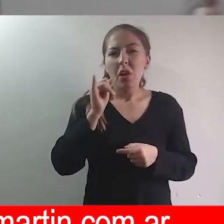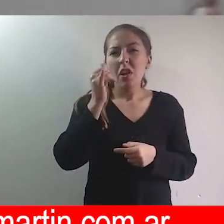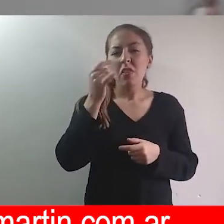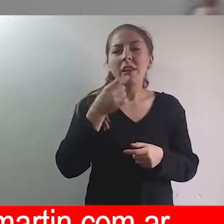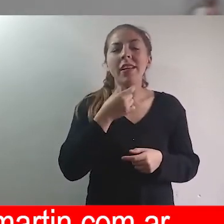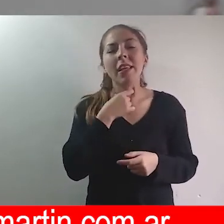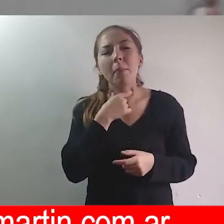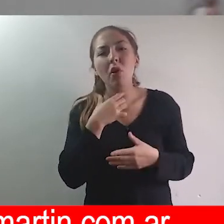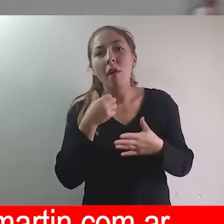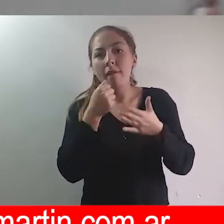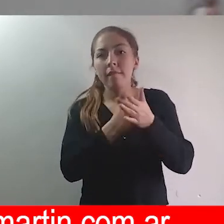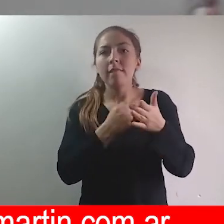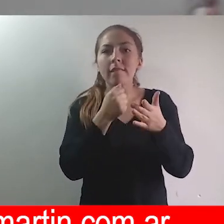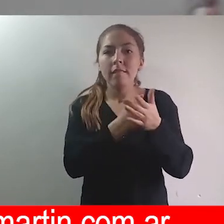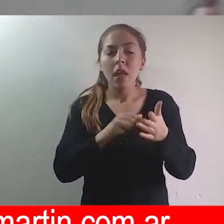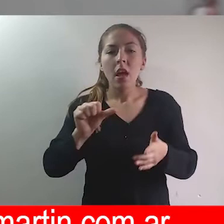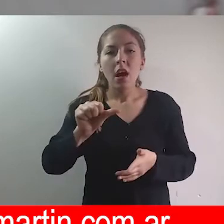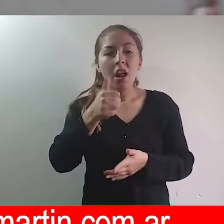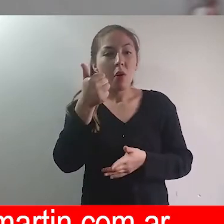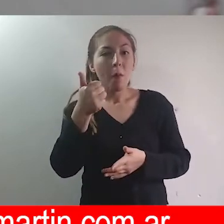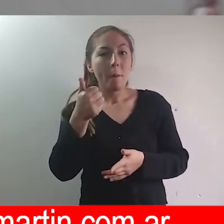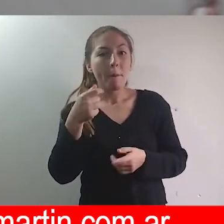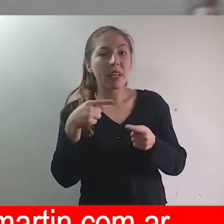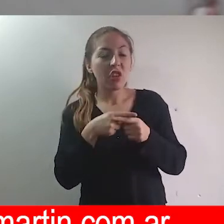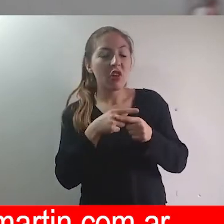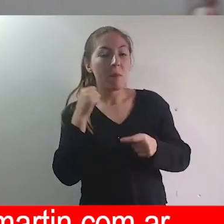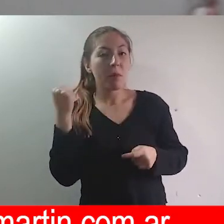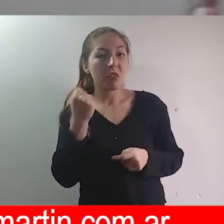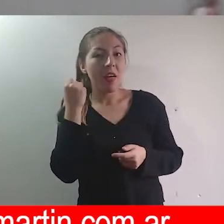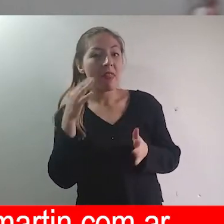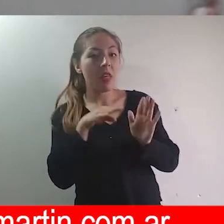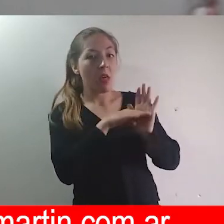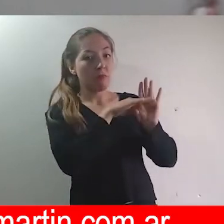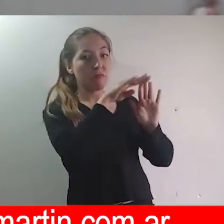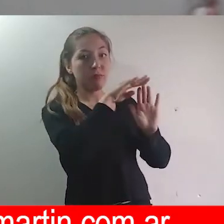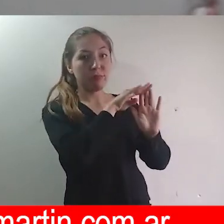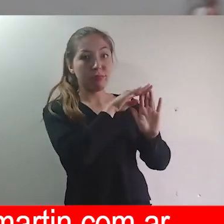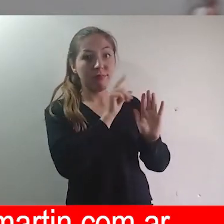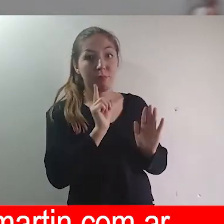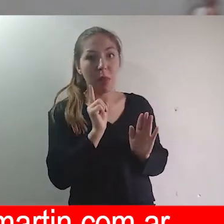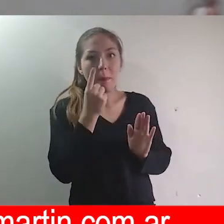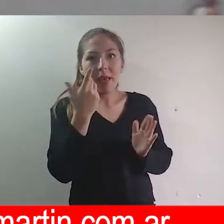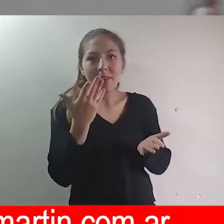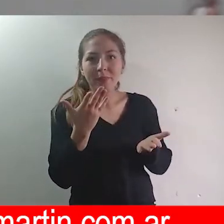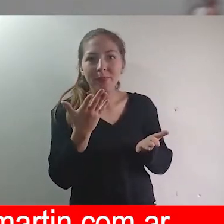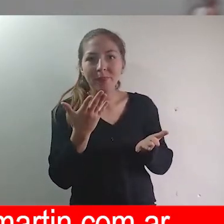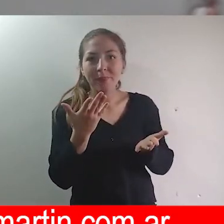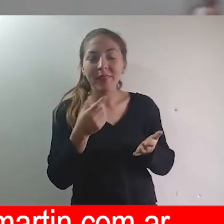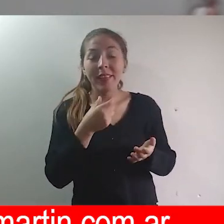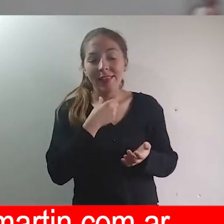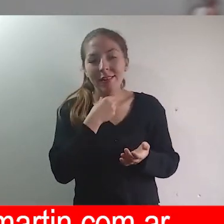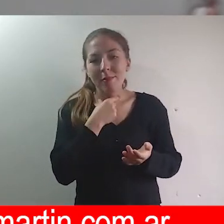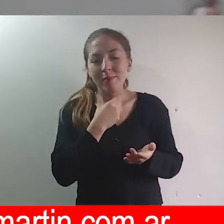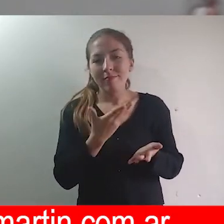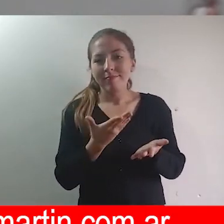mejorar. Es el mismo ímpetu de querer ir, de querer ganar, o ir a un partido particular, porque obviamente queríamos quedar en la